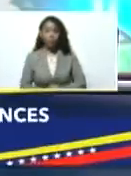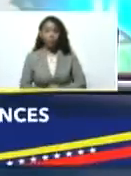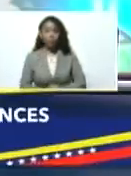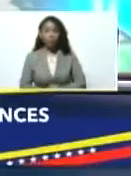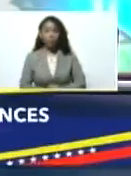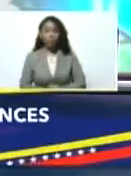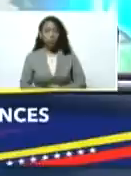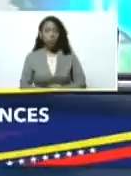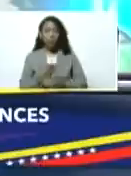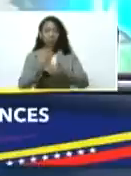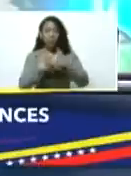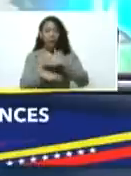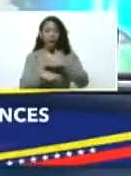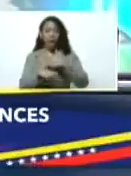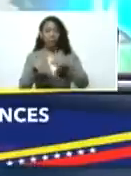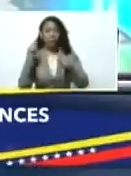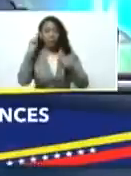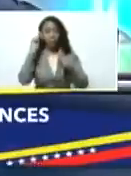va ya